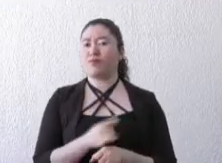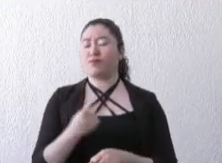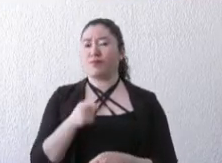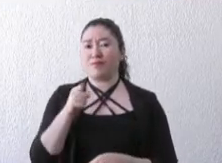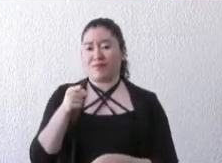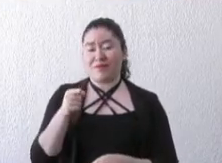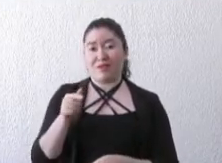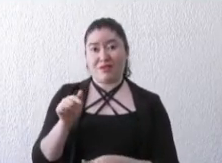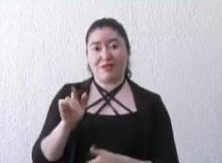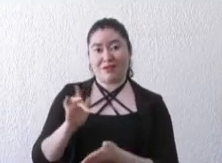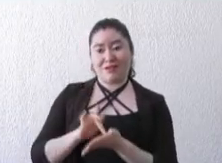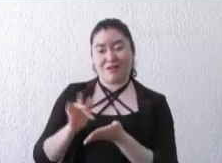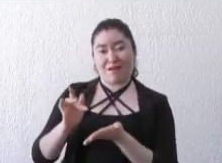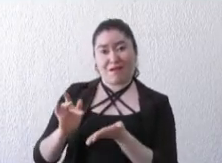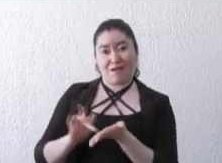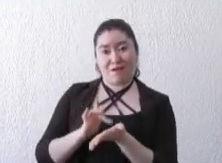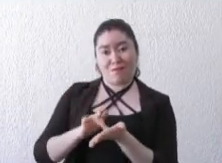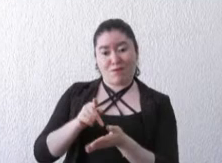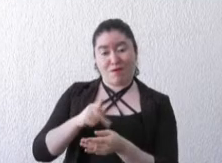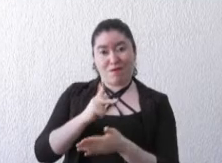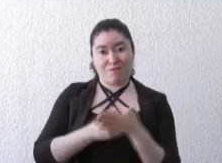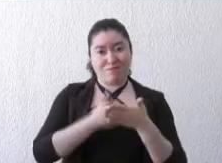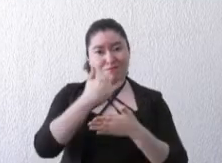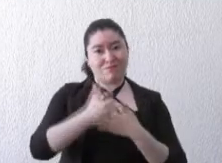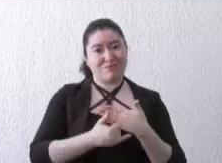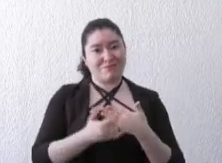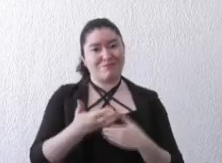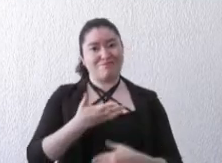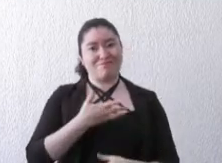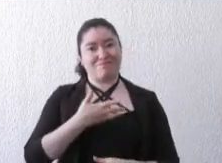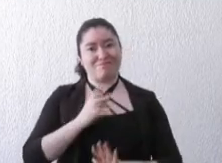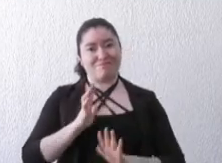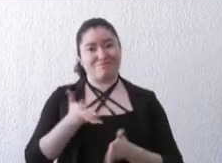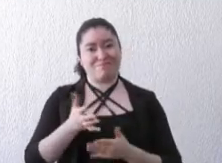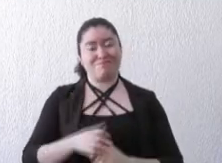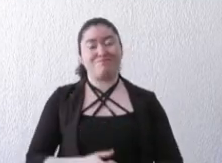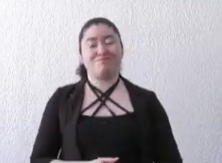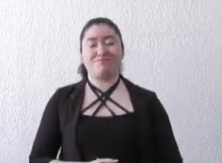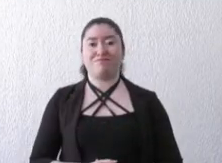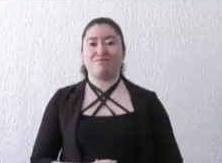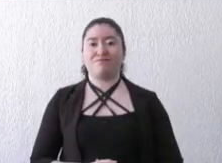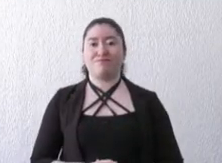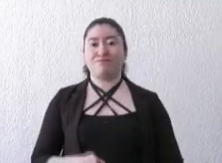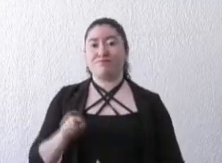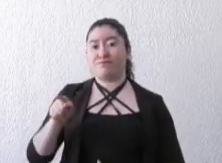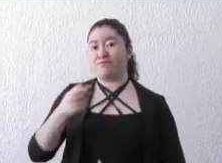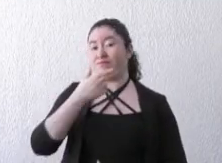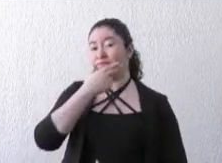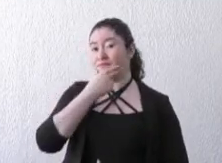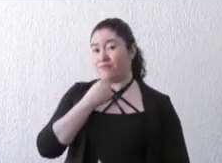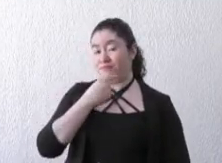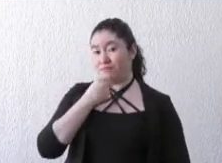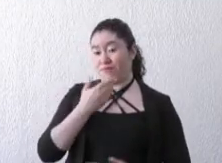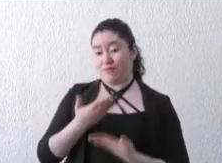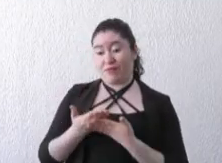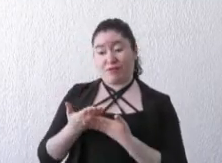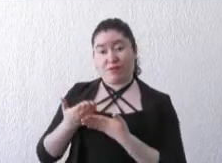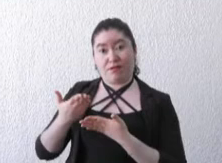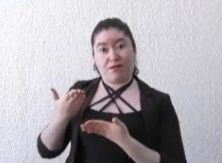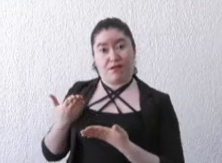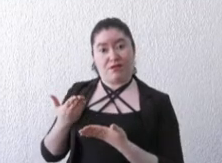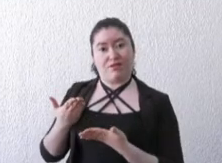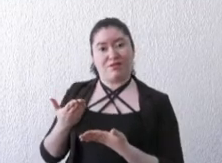él que este proyecto existe. Él fue el que en su momento, cuando